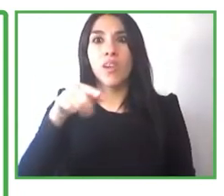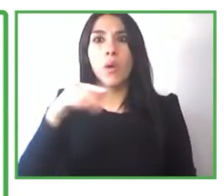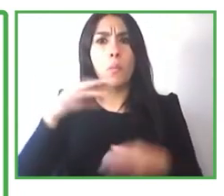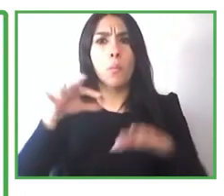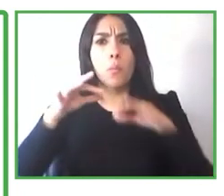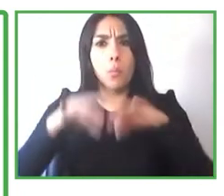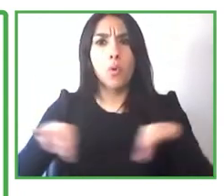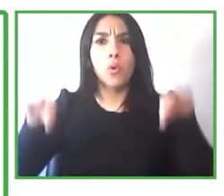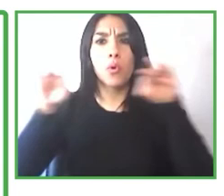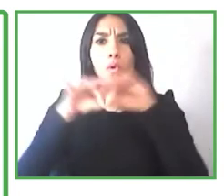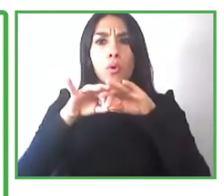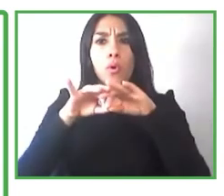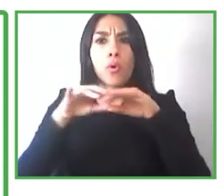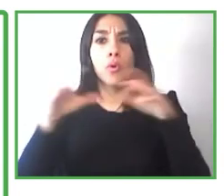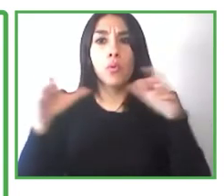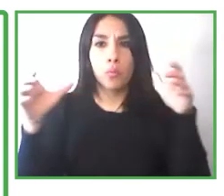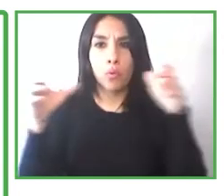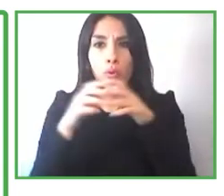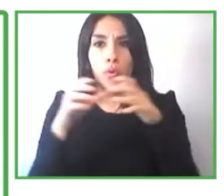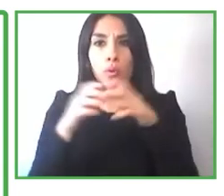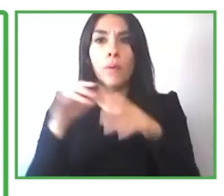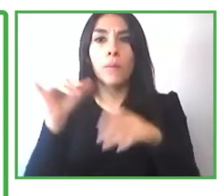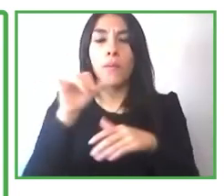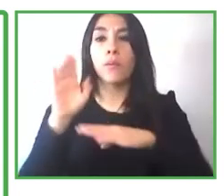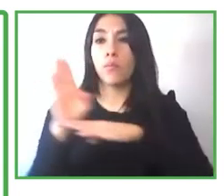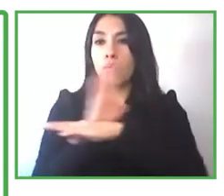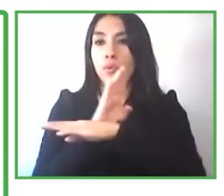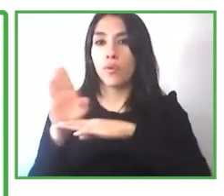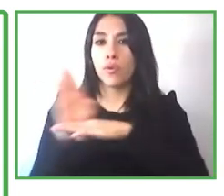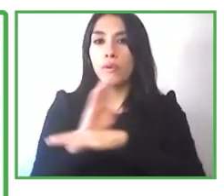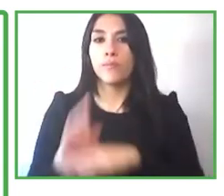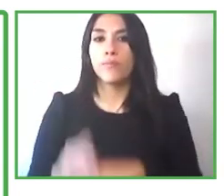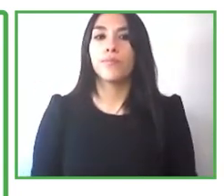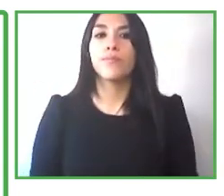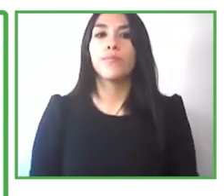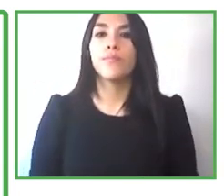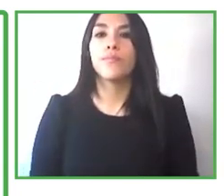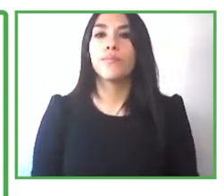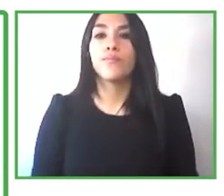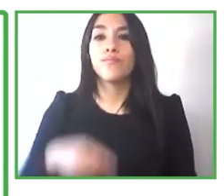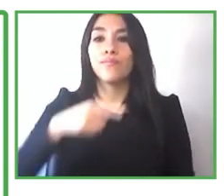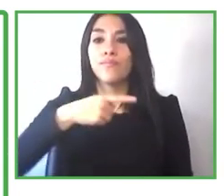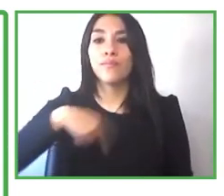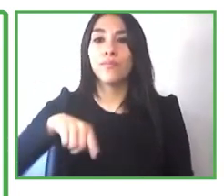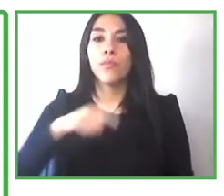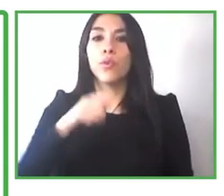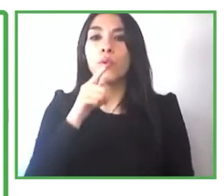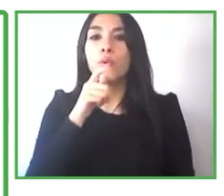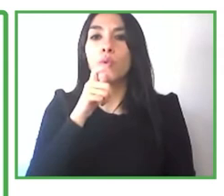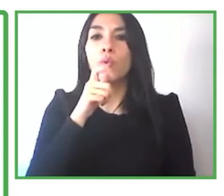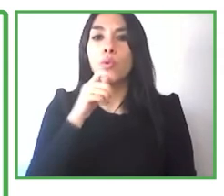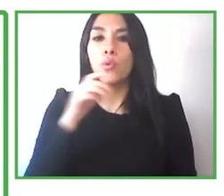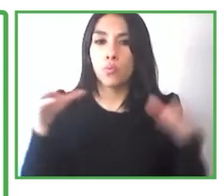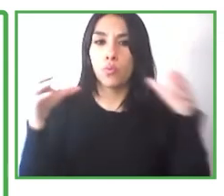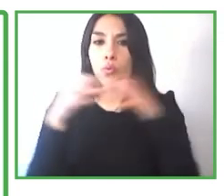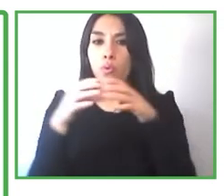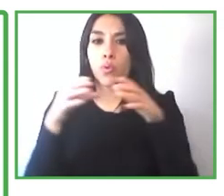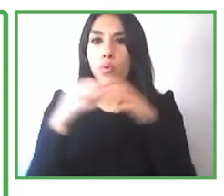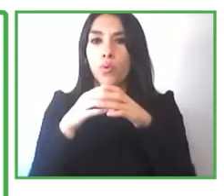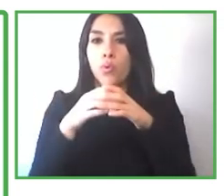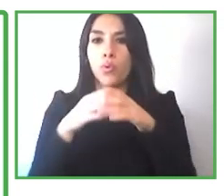a la compañía. Nosotros tenemos un equipo de terapia ocupacional en